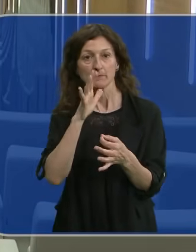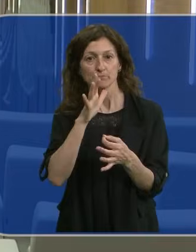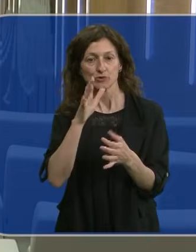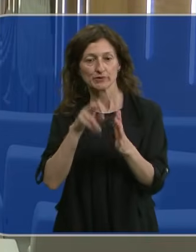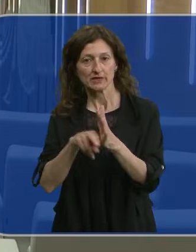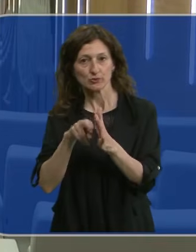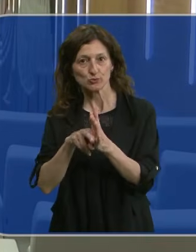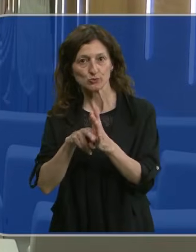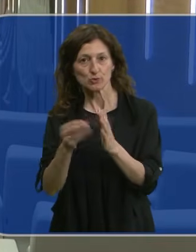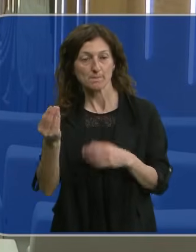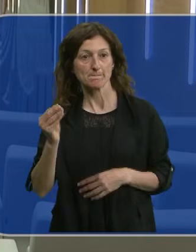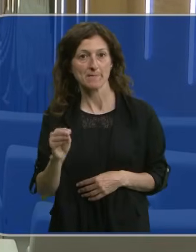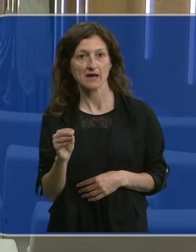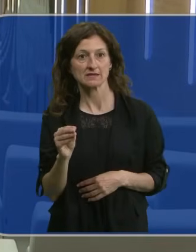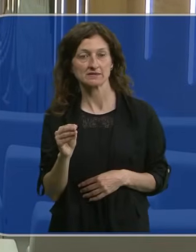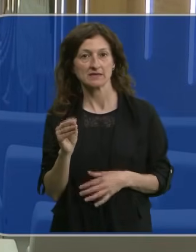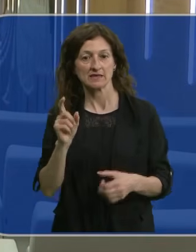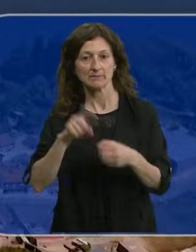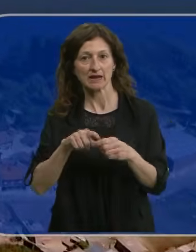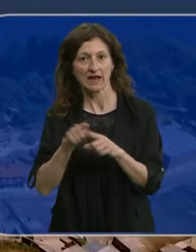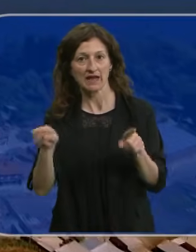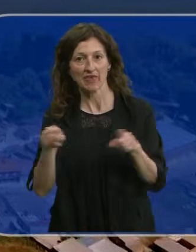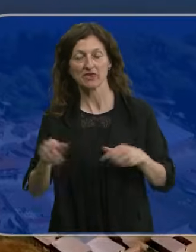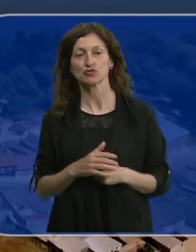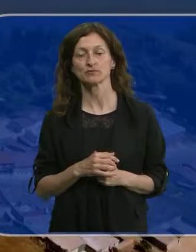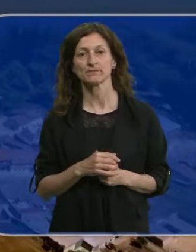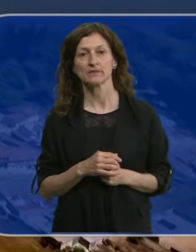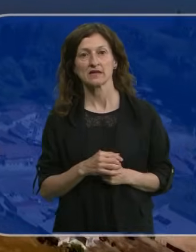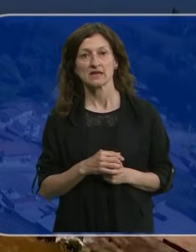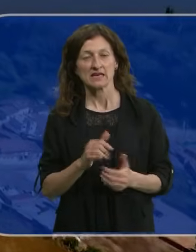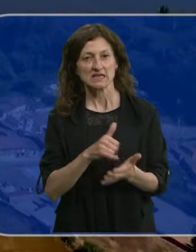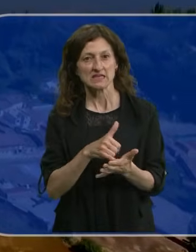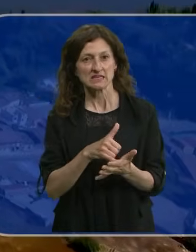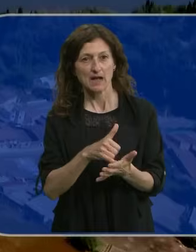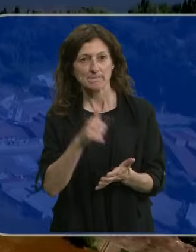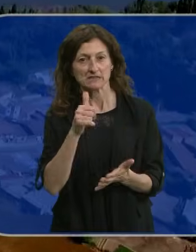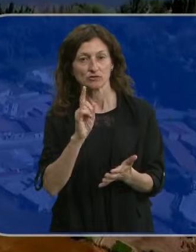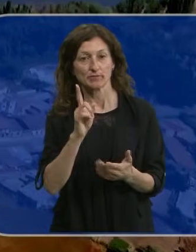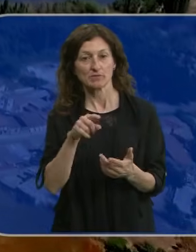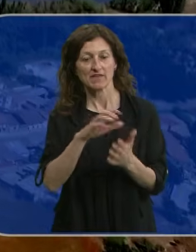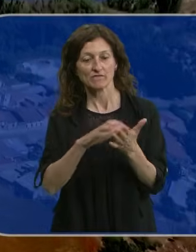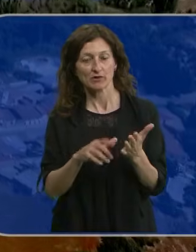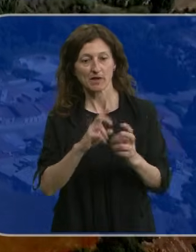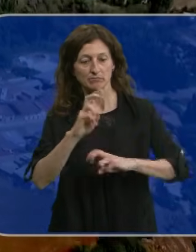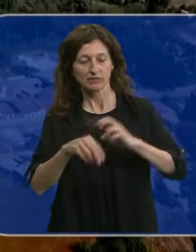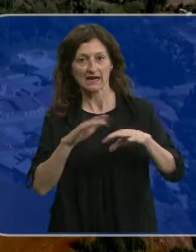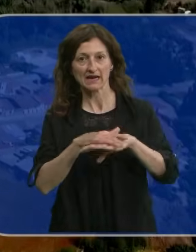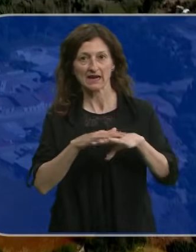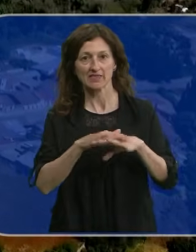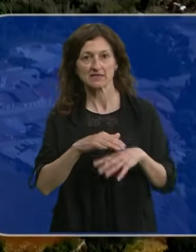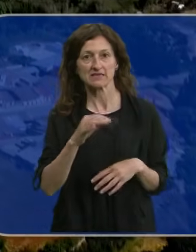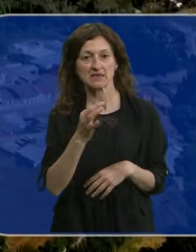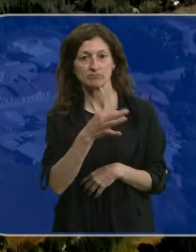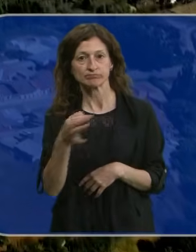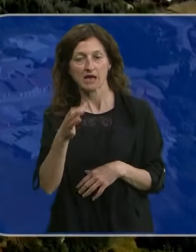de los recursos y la gestión adscrita a regadíos. Aunque no está entre las zonas más críticas, el informe señala la necesidad de modernizar redes y mejorar